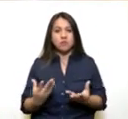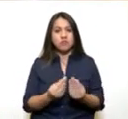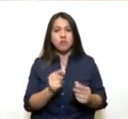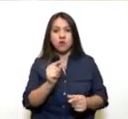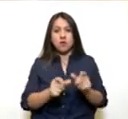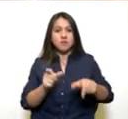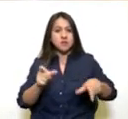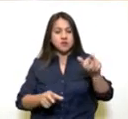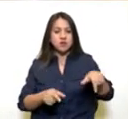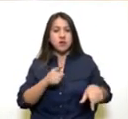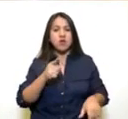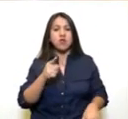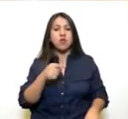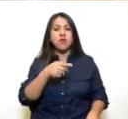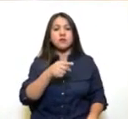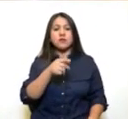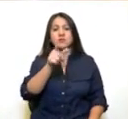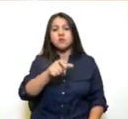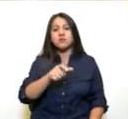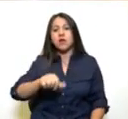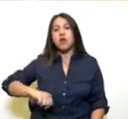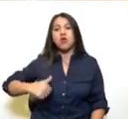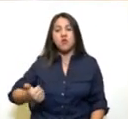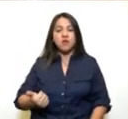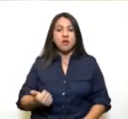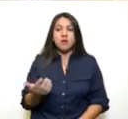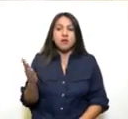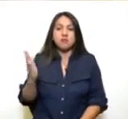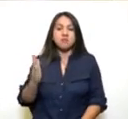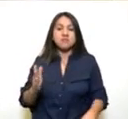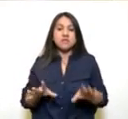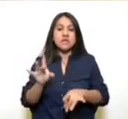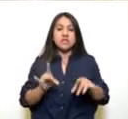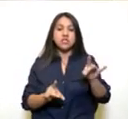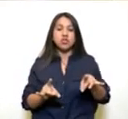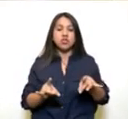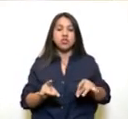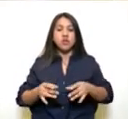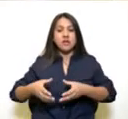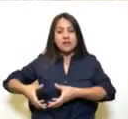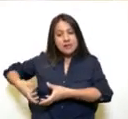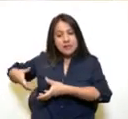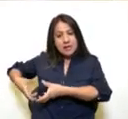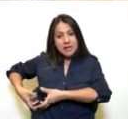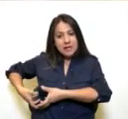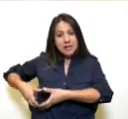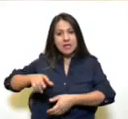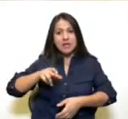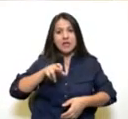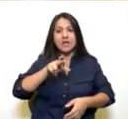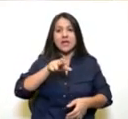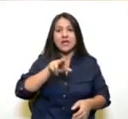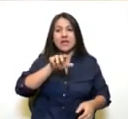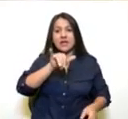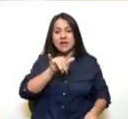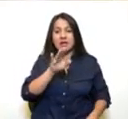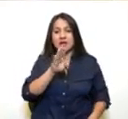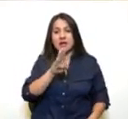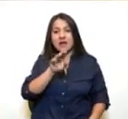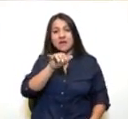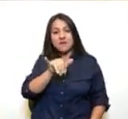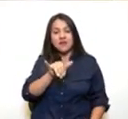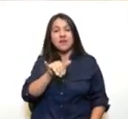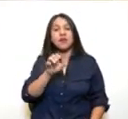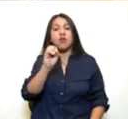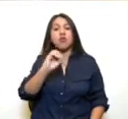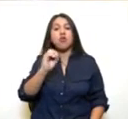que es de una selección de rugby porque hacemos rugby en la pintana o